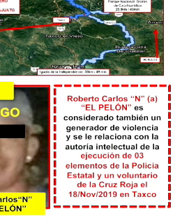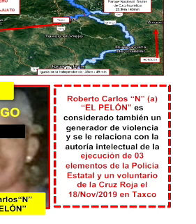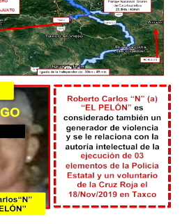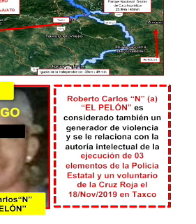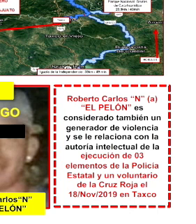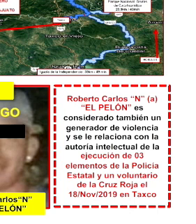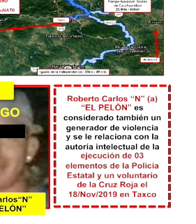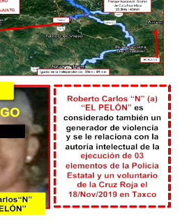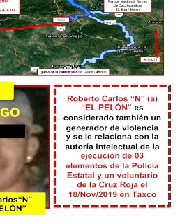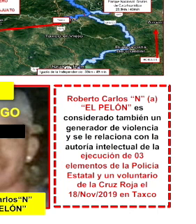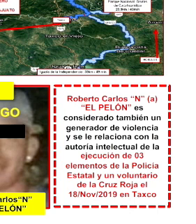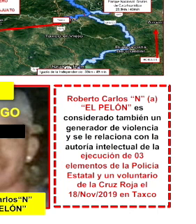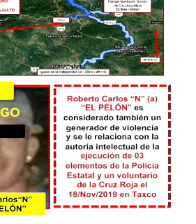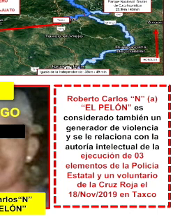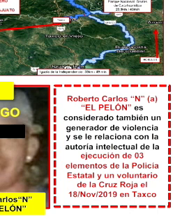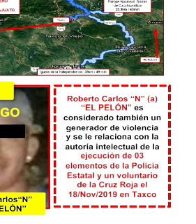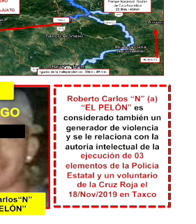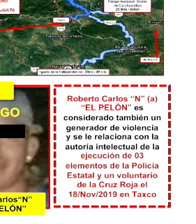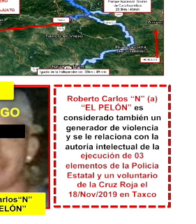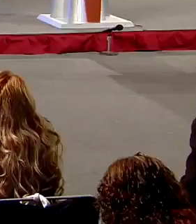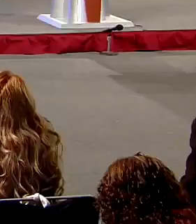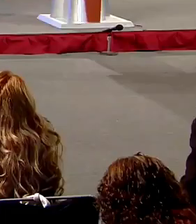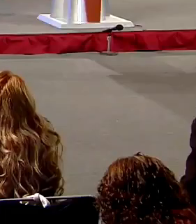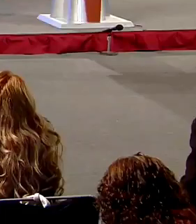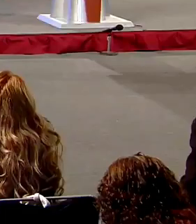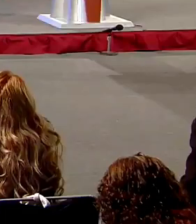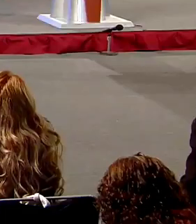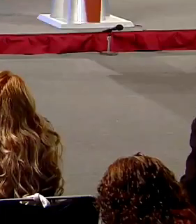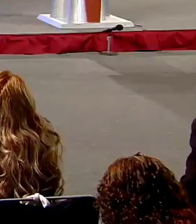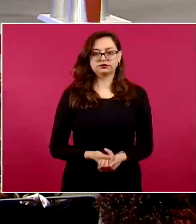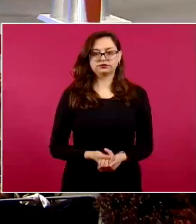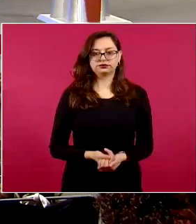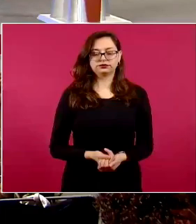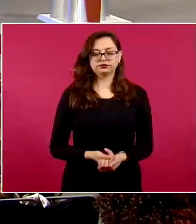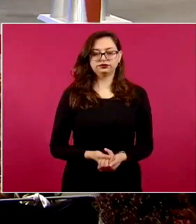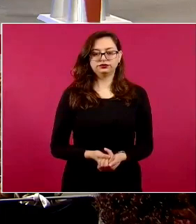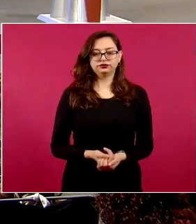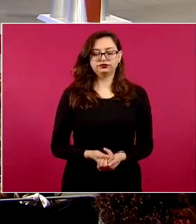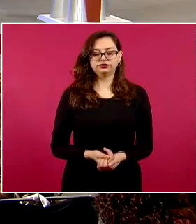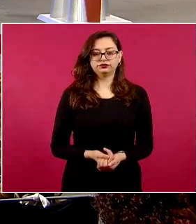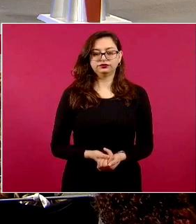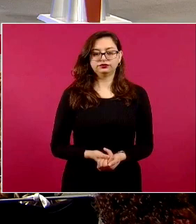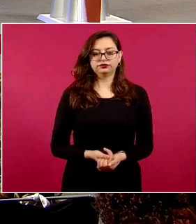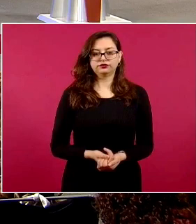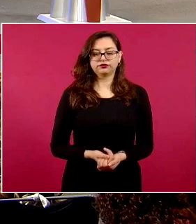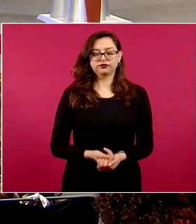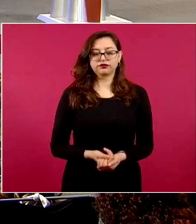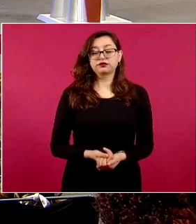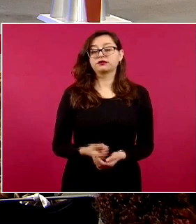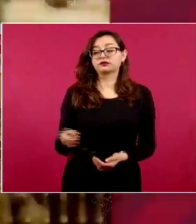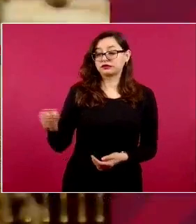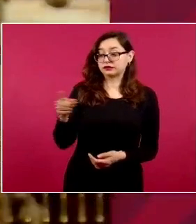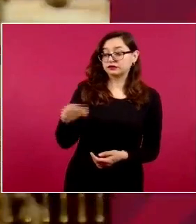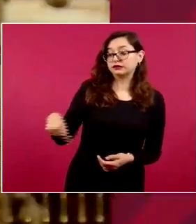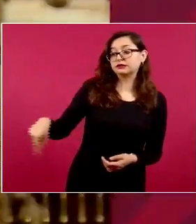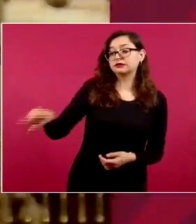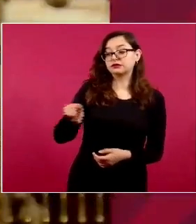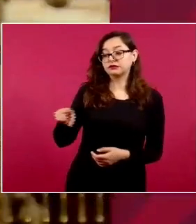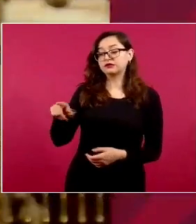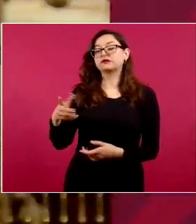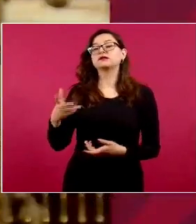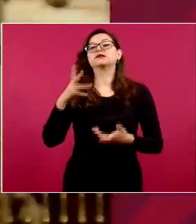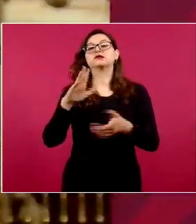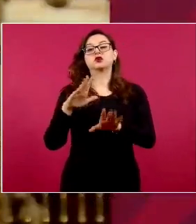a miembros de las fuerzas de seguridad, y también se le relaciona con el atentado en contra de la